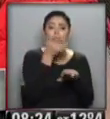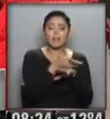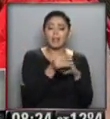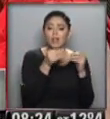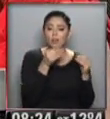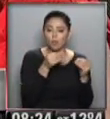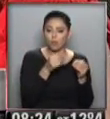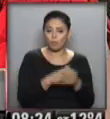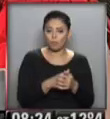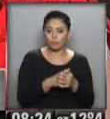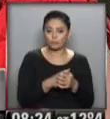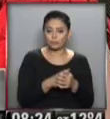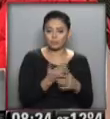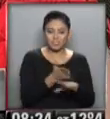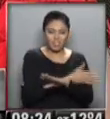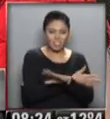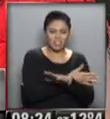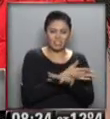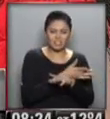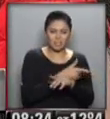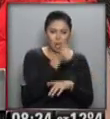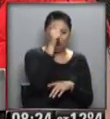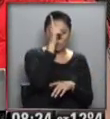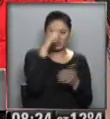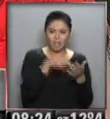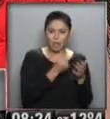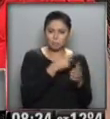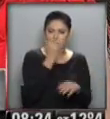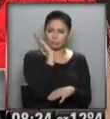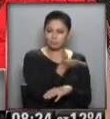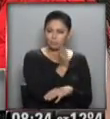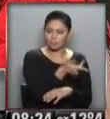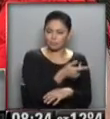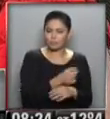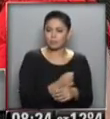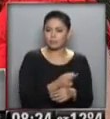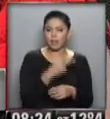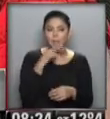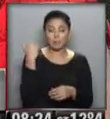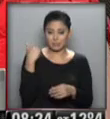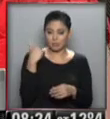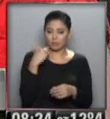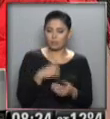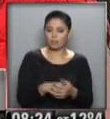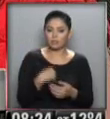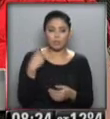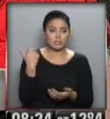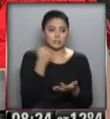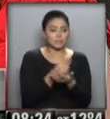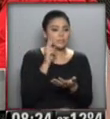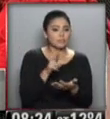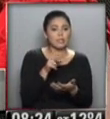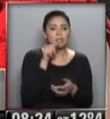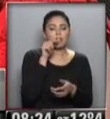luego de este ataque de la policía metropolitana que sufrieron en el día viernes y la verdad que están